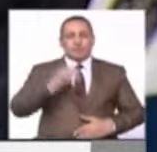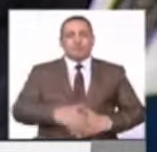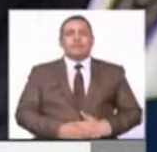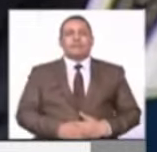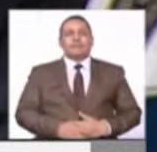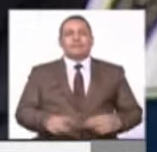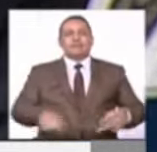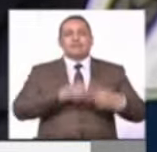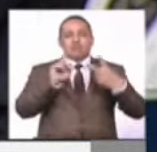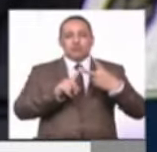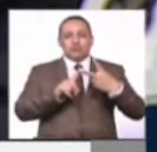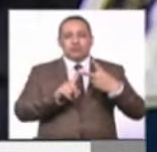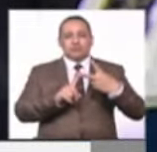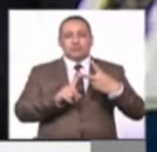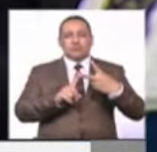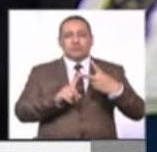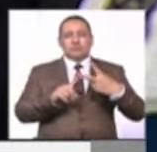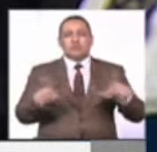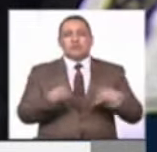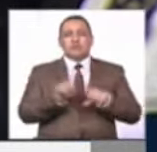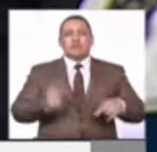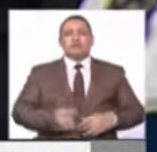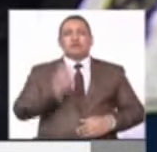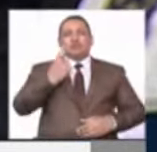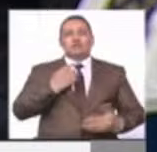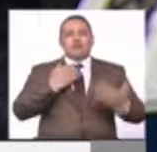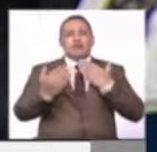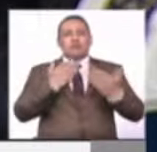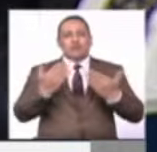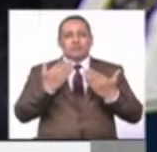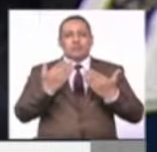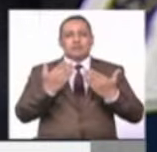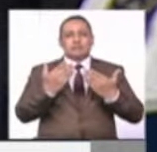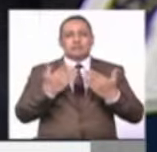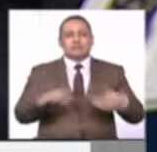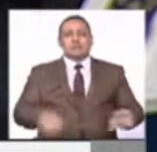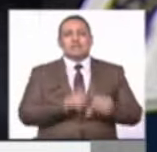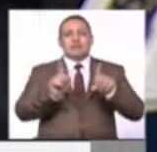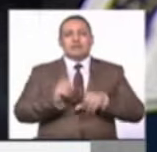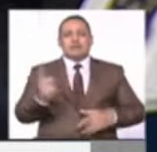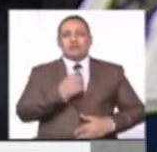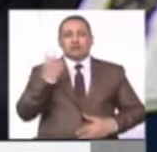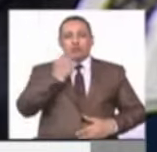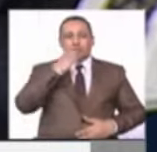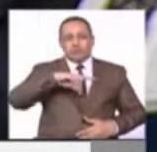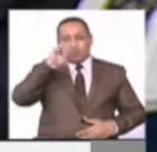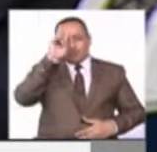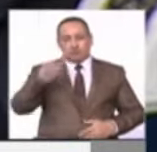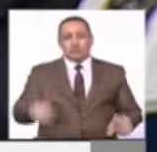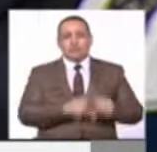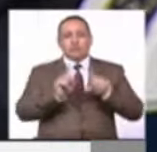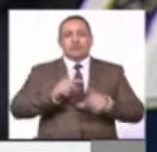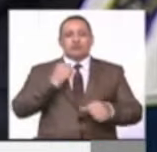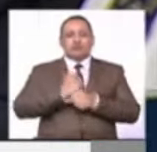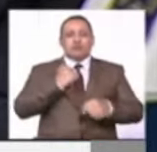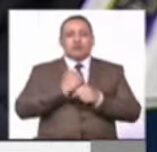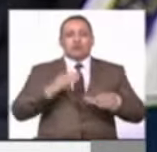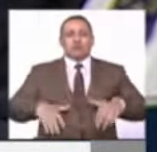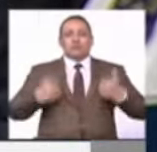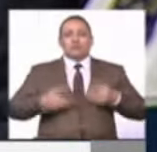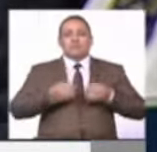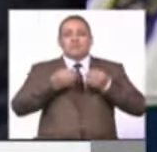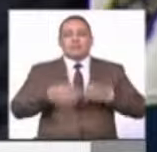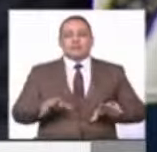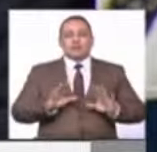el segundo las únicas formas en las cuales en el Perú un funcionario puede perder su cargo